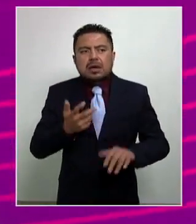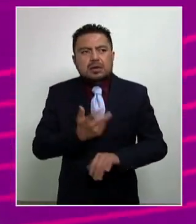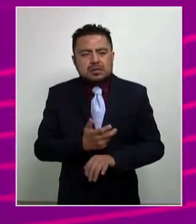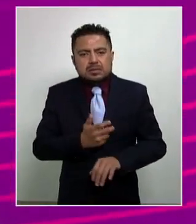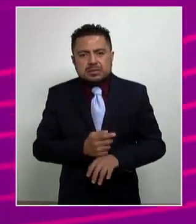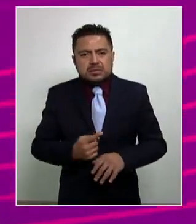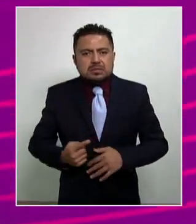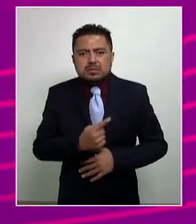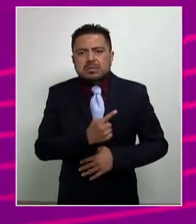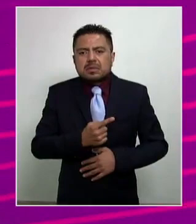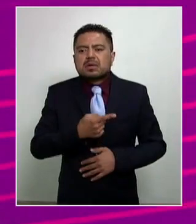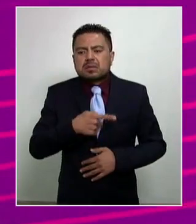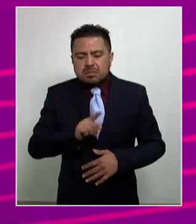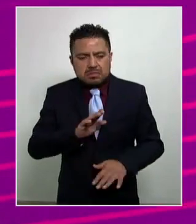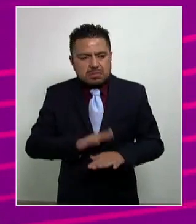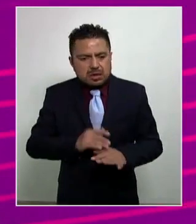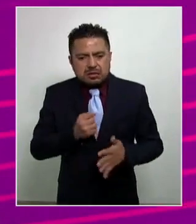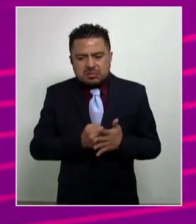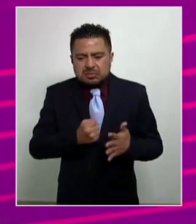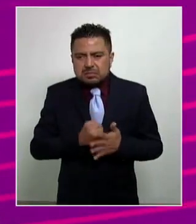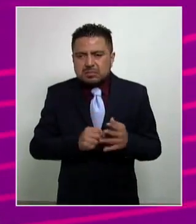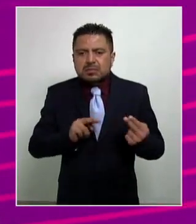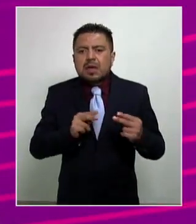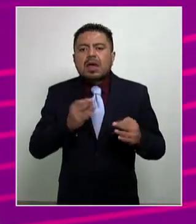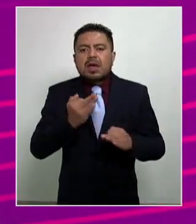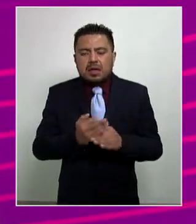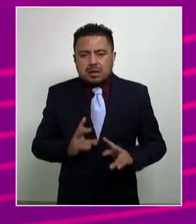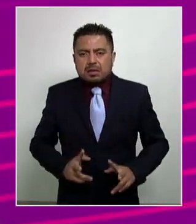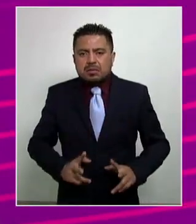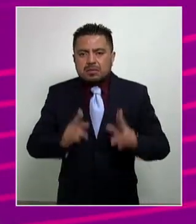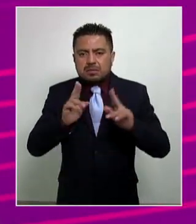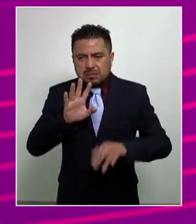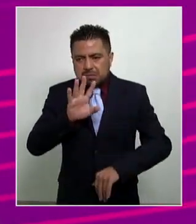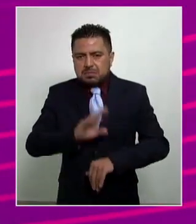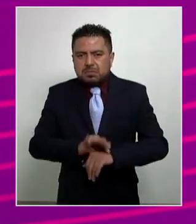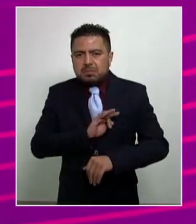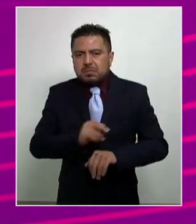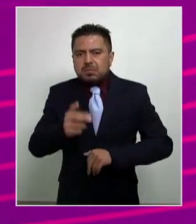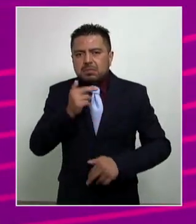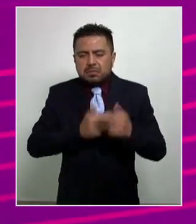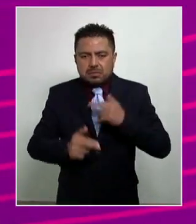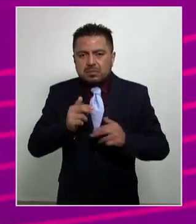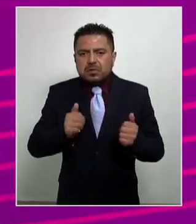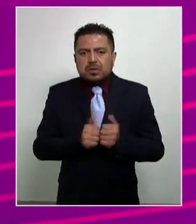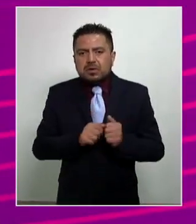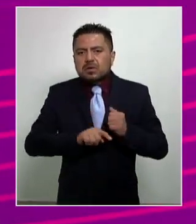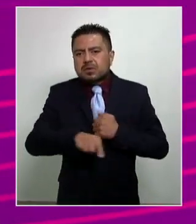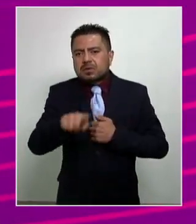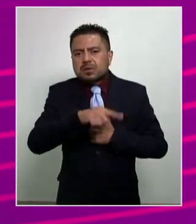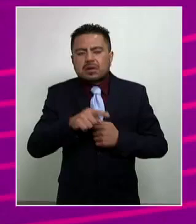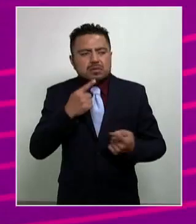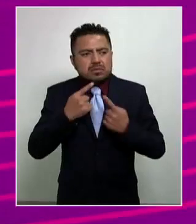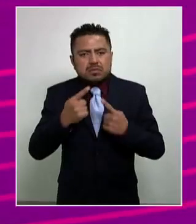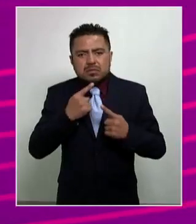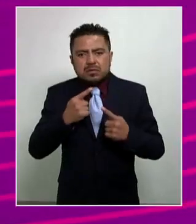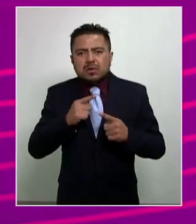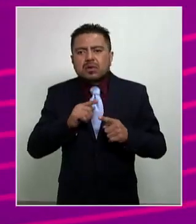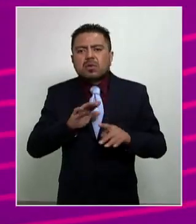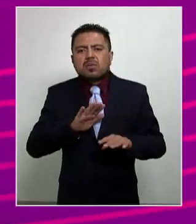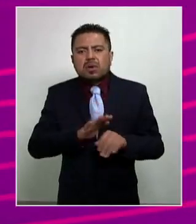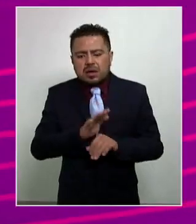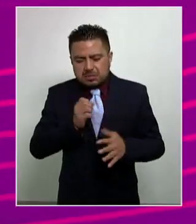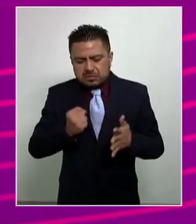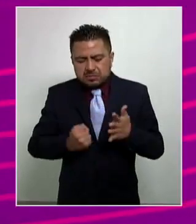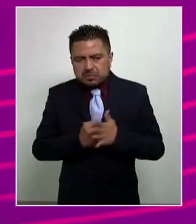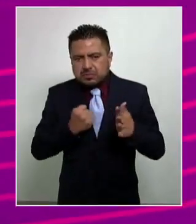sin embargo nos cuesta trabajo vernos. Déjenme hacer una pausa y volvemos con ustedes para conversar sobre los obstáculos,